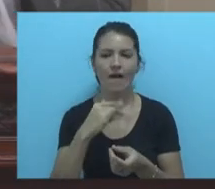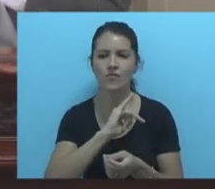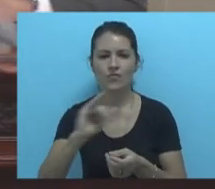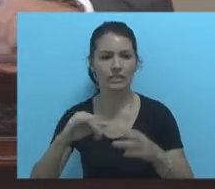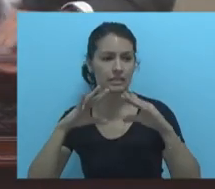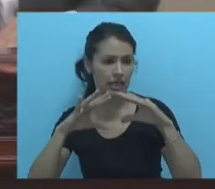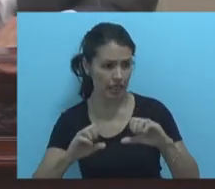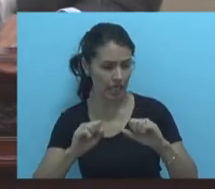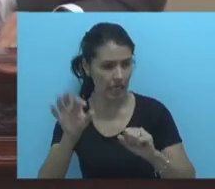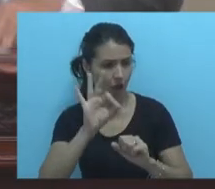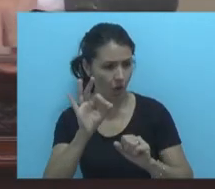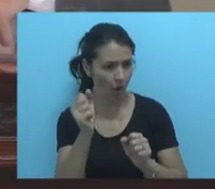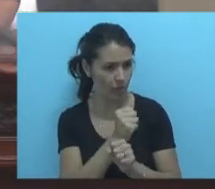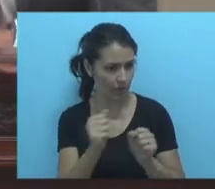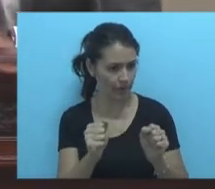por aprobado.